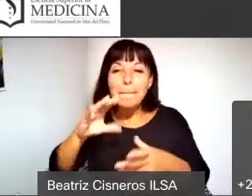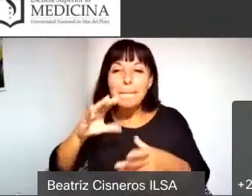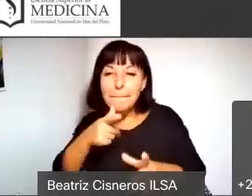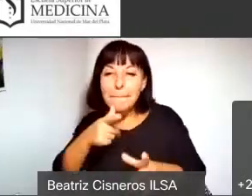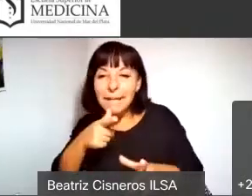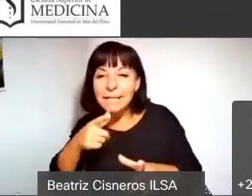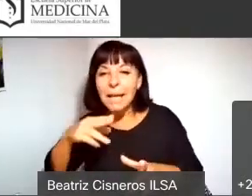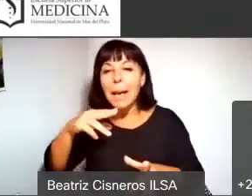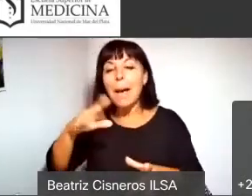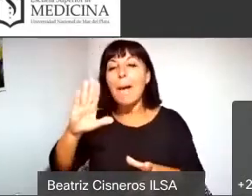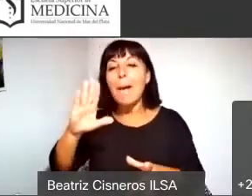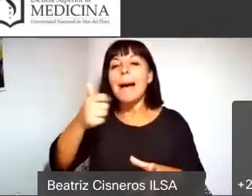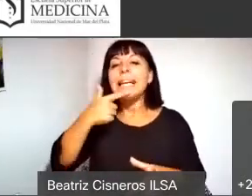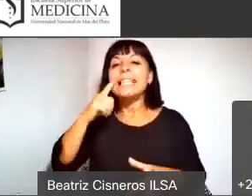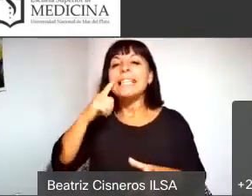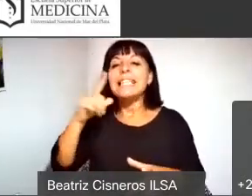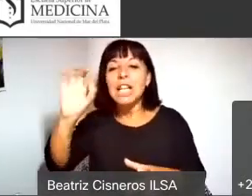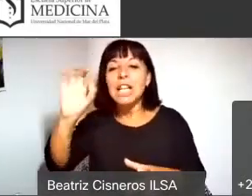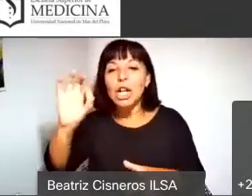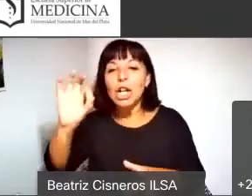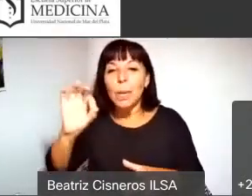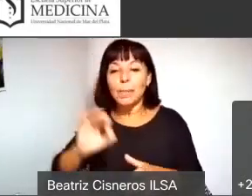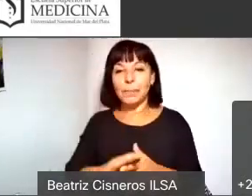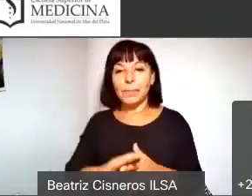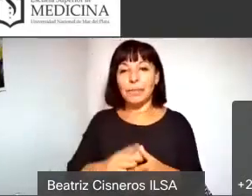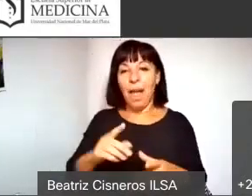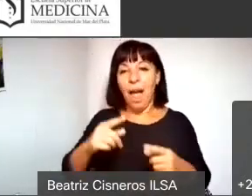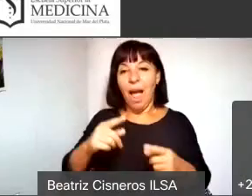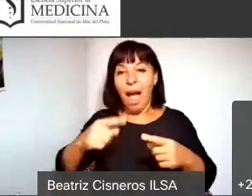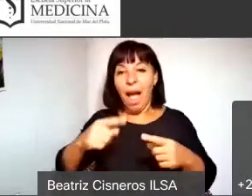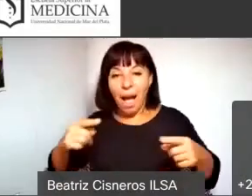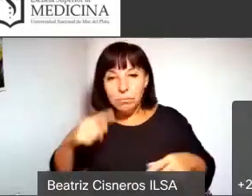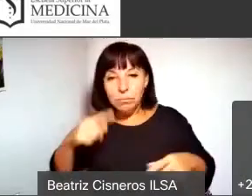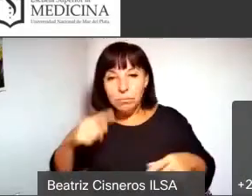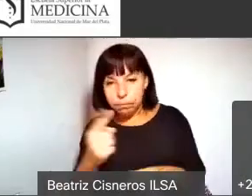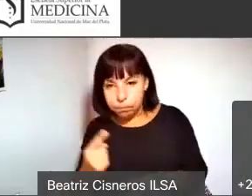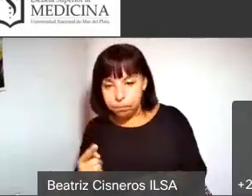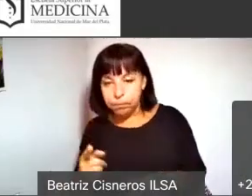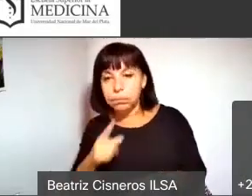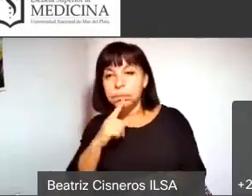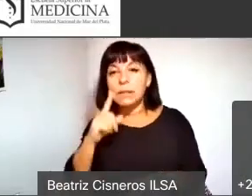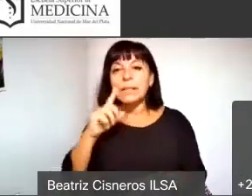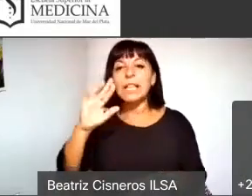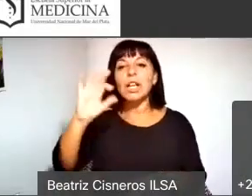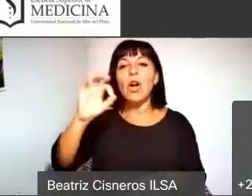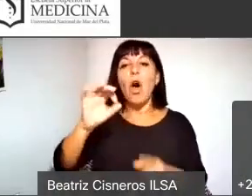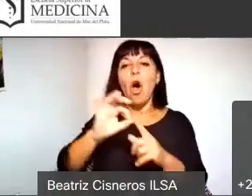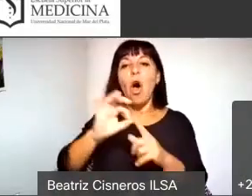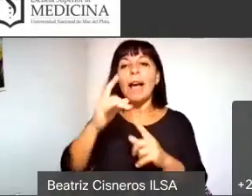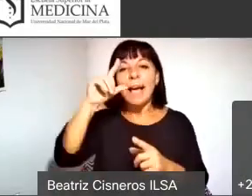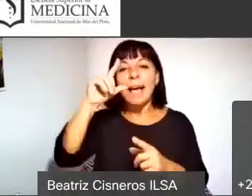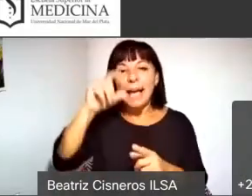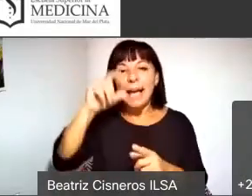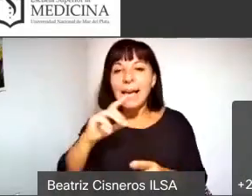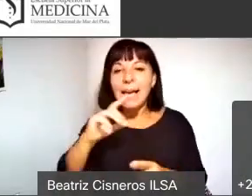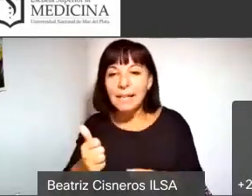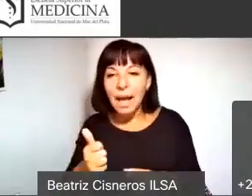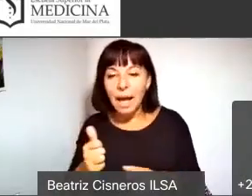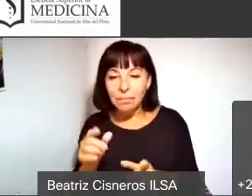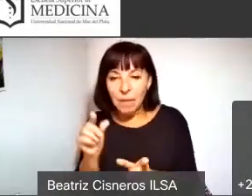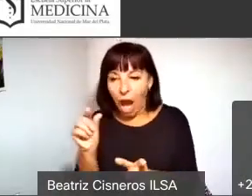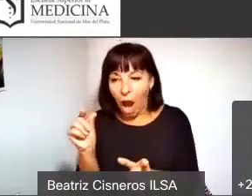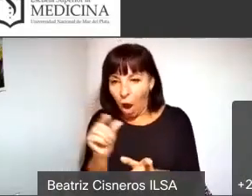tienen forma espiralada reciben el nombre de espiroquetas. Y aquellas que tienen forma corta, como de coma, se llaman vibrios